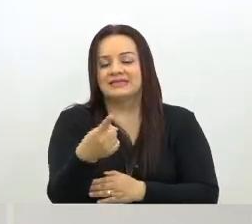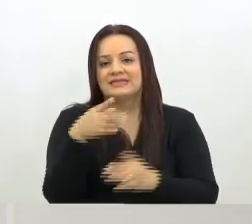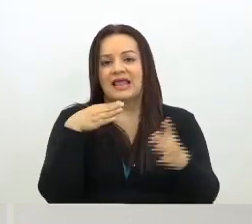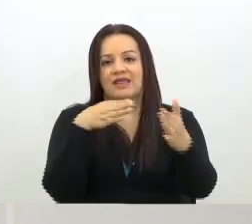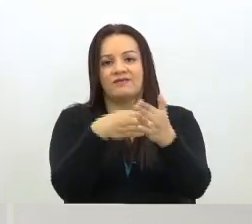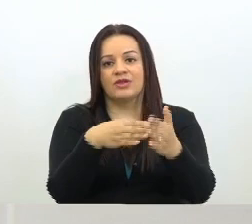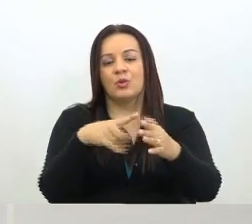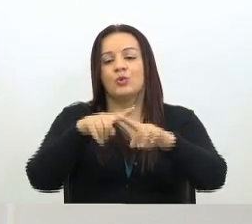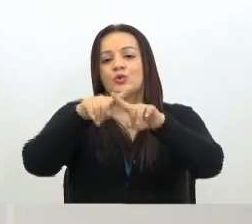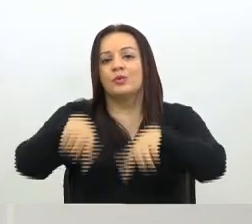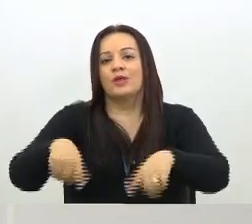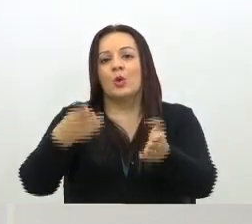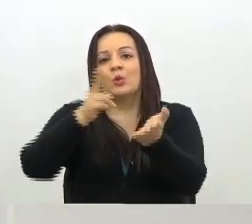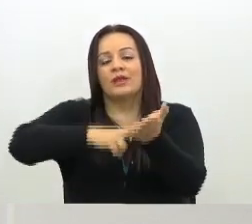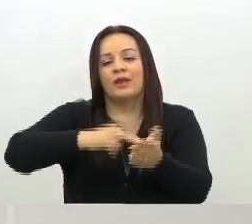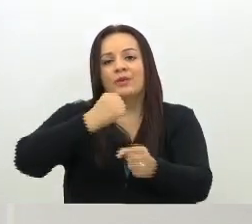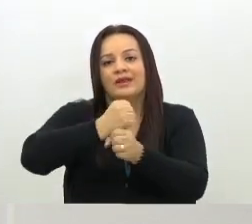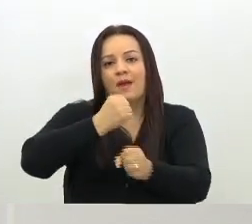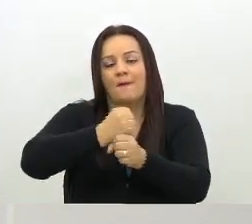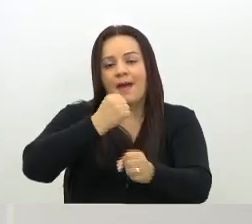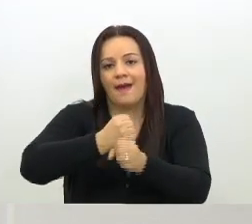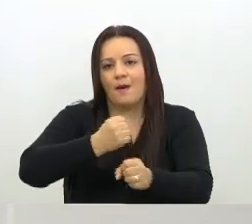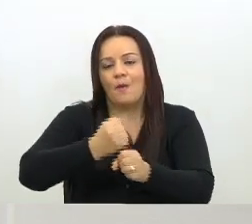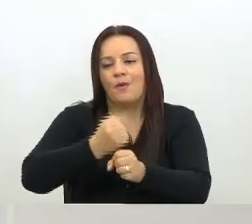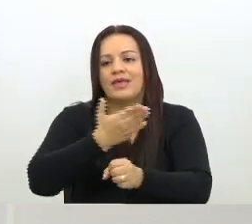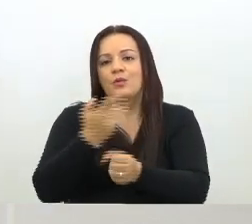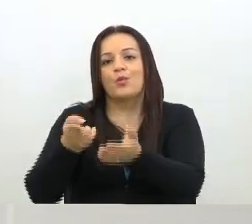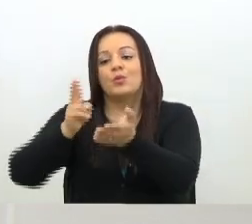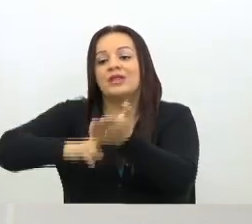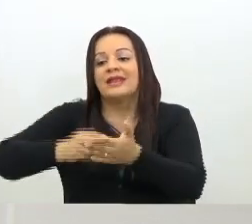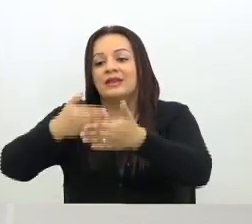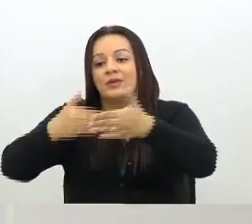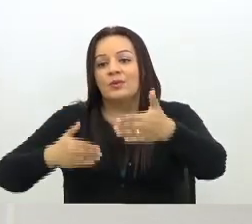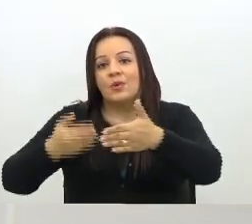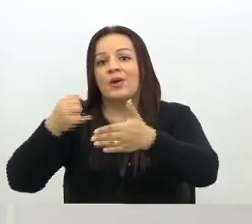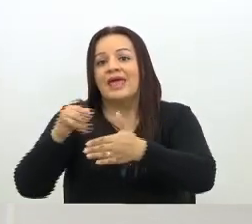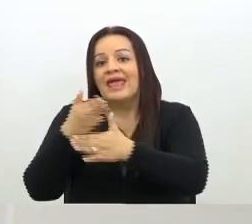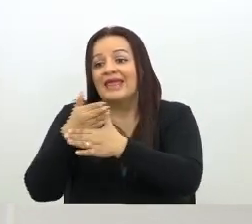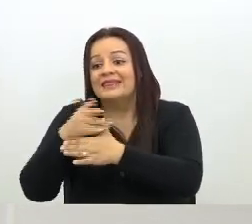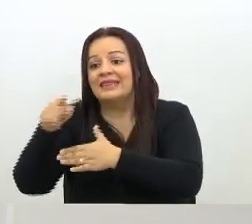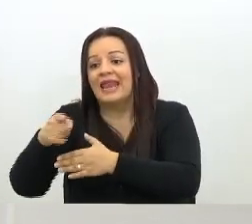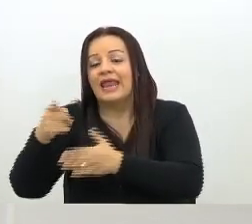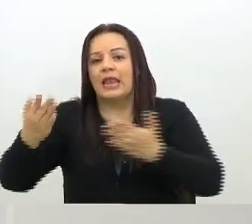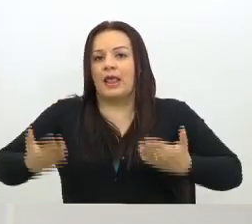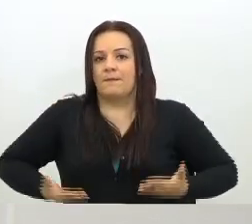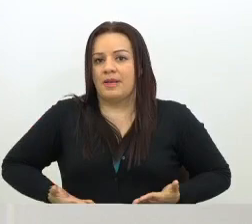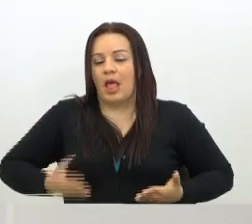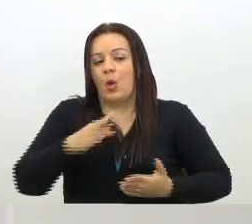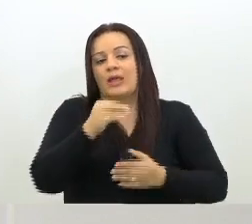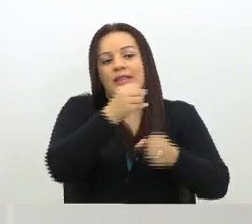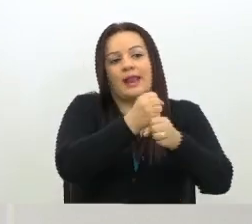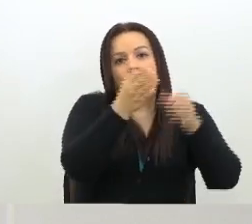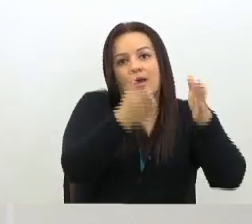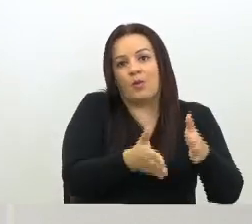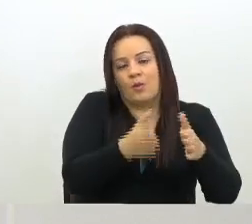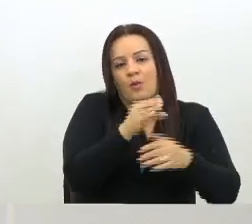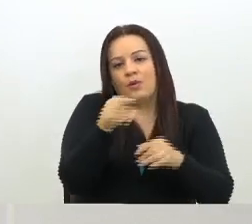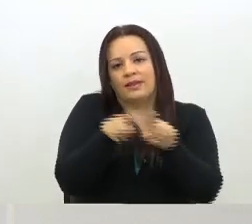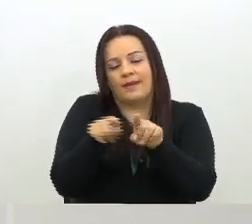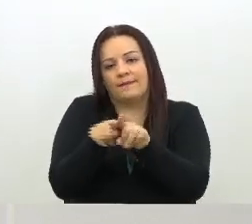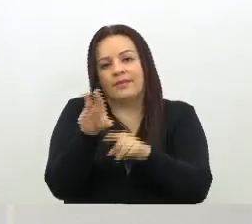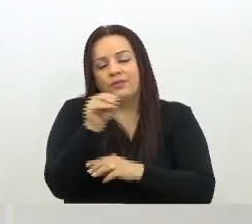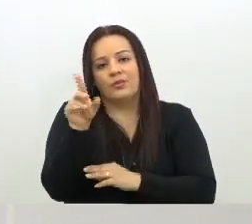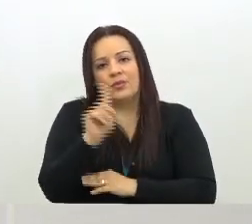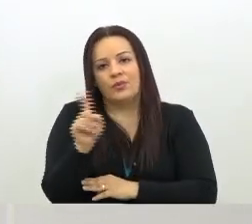de la suspensión de los contratos de trabajo de la naturaleza de que un contrato sinalamático entre el empleador y el trabajador, tal y como se ha concluido en muchas otras jurisdicciones del